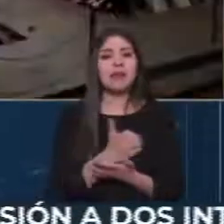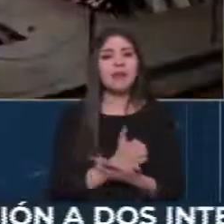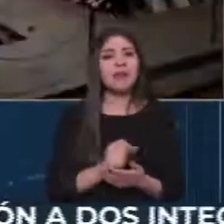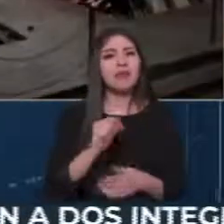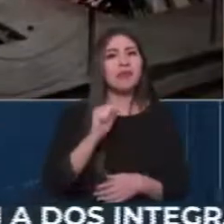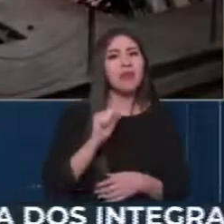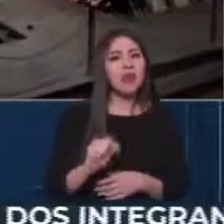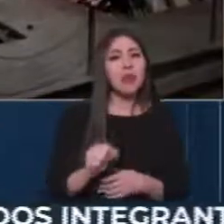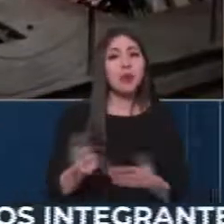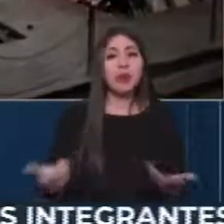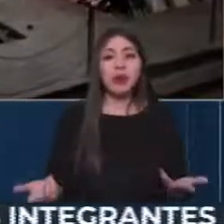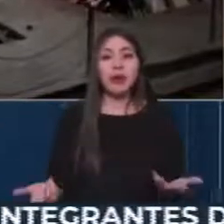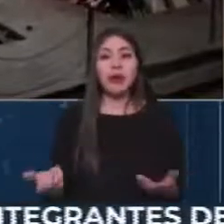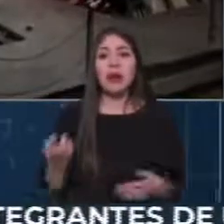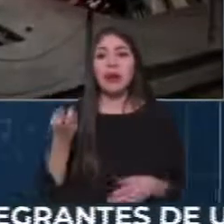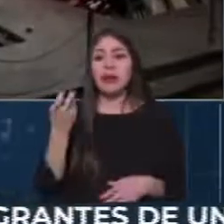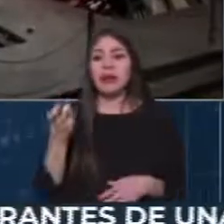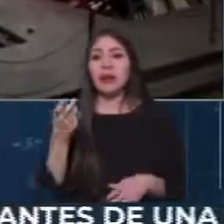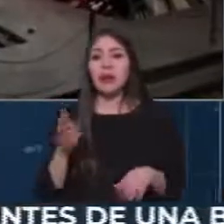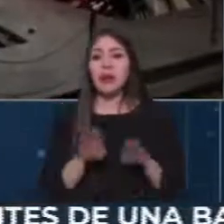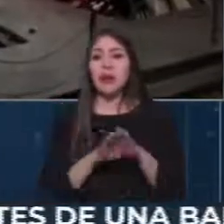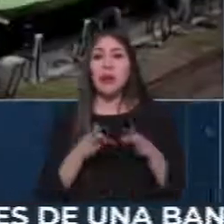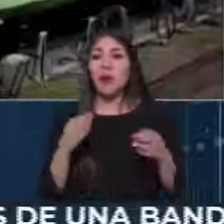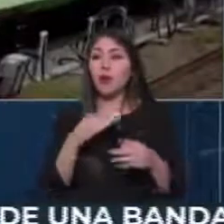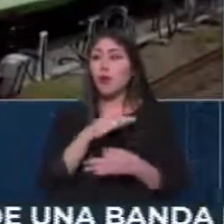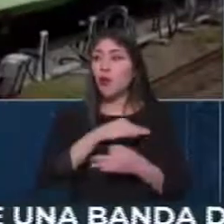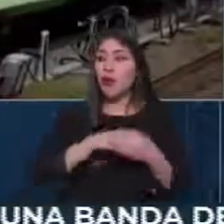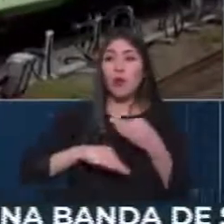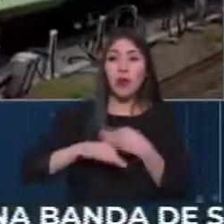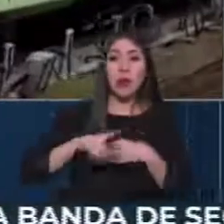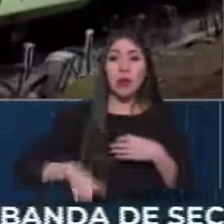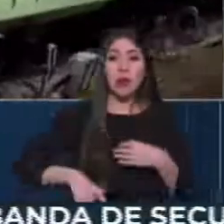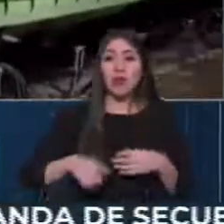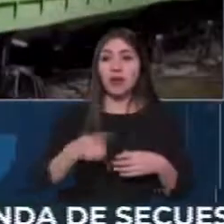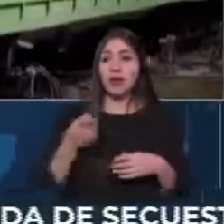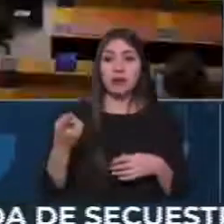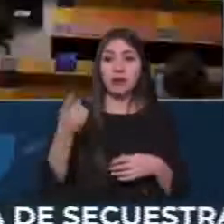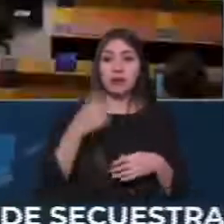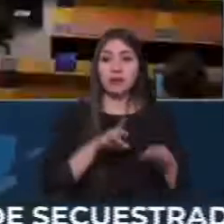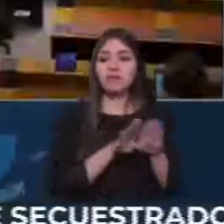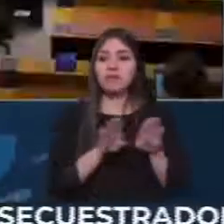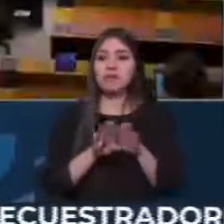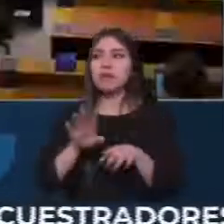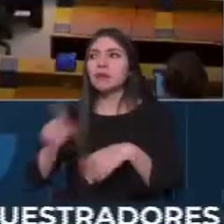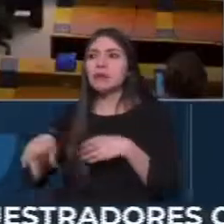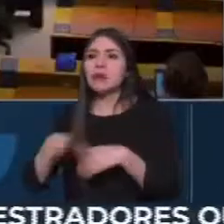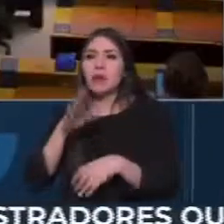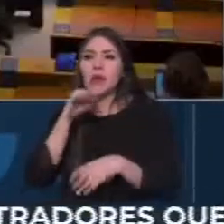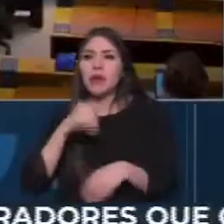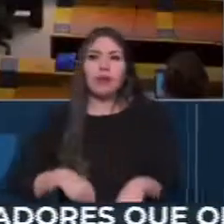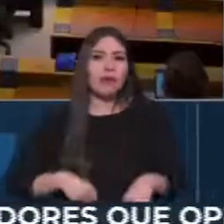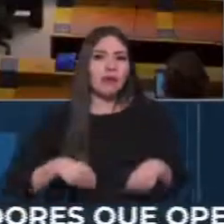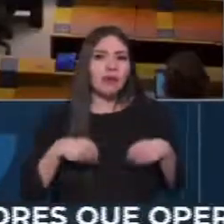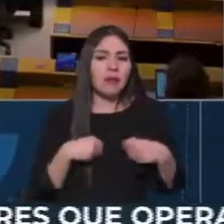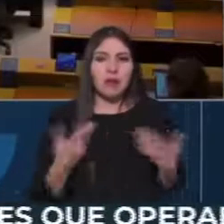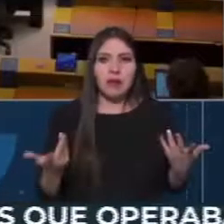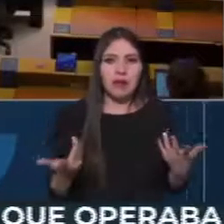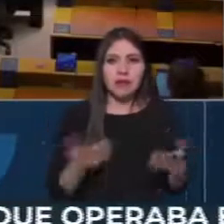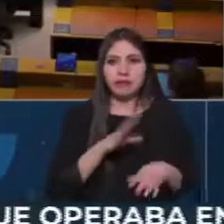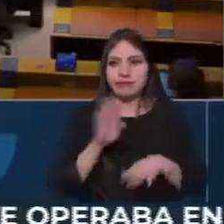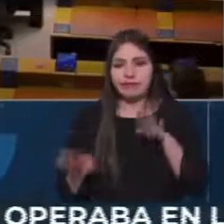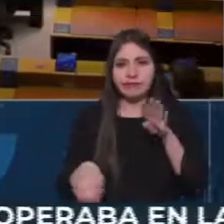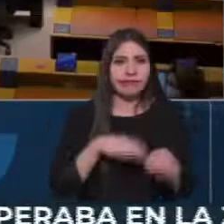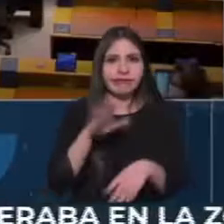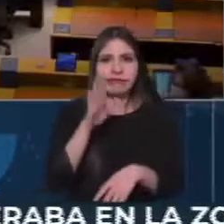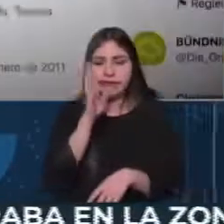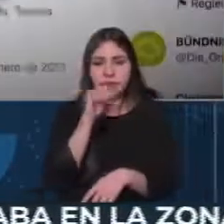es, las medidas coercitivas de cierre pues serían también hasta suicidas en algún punto. Poniendo los números un poco en